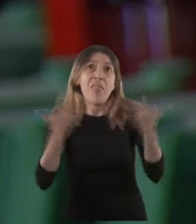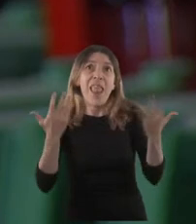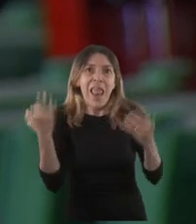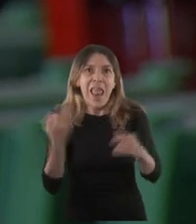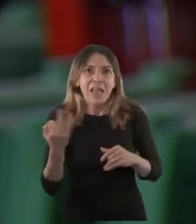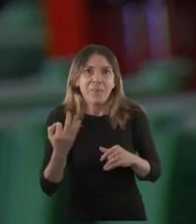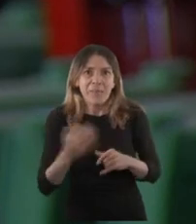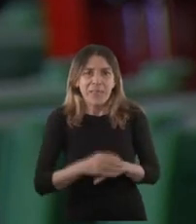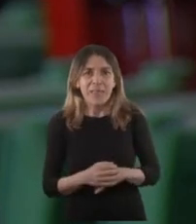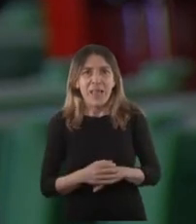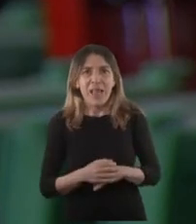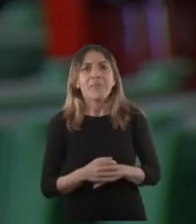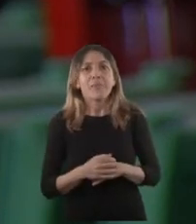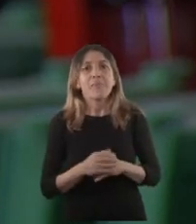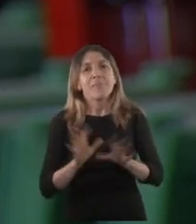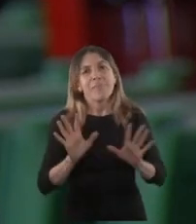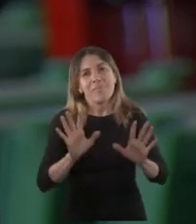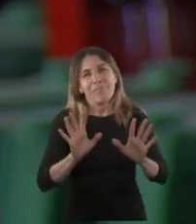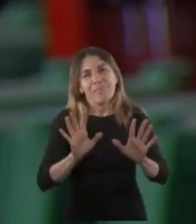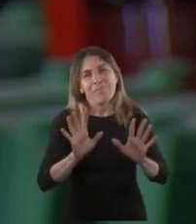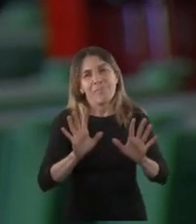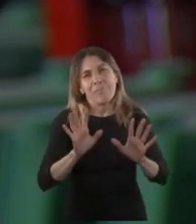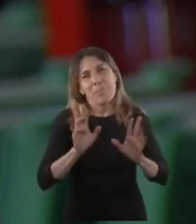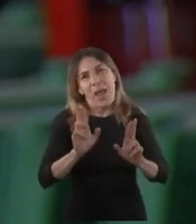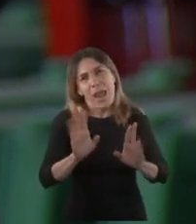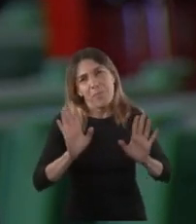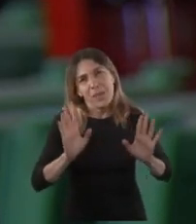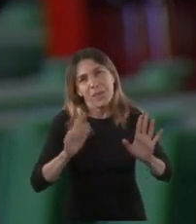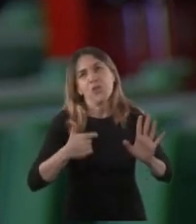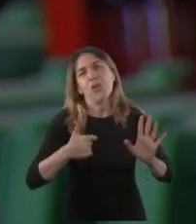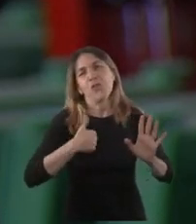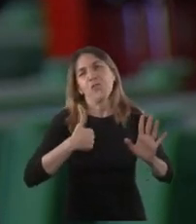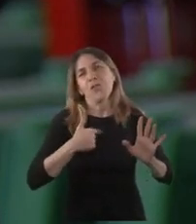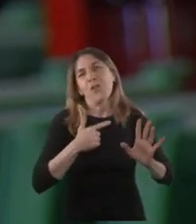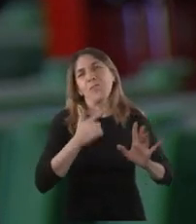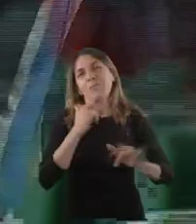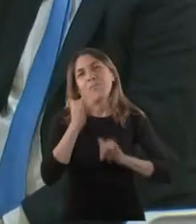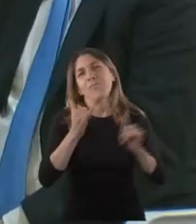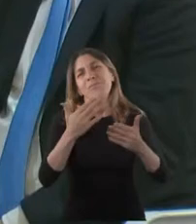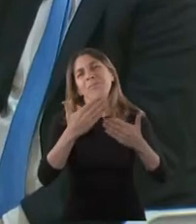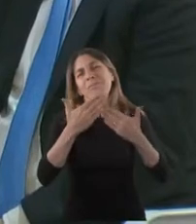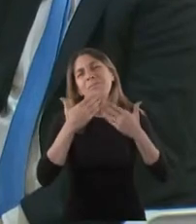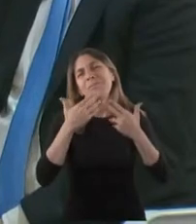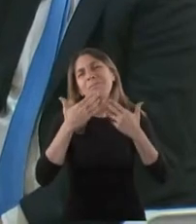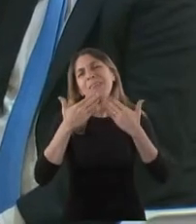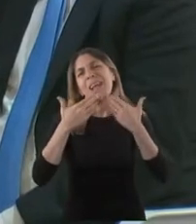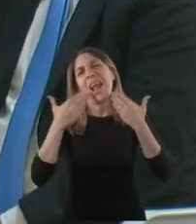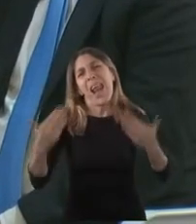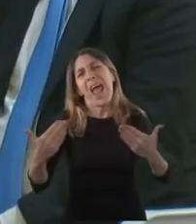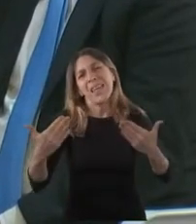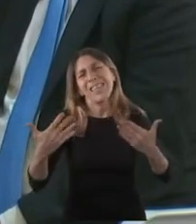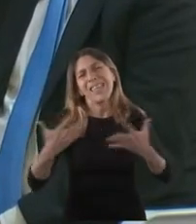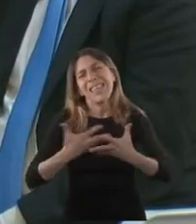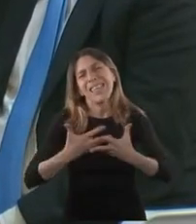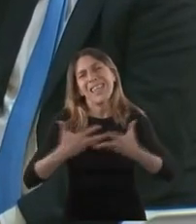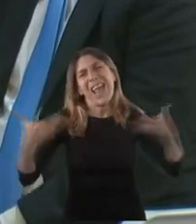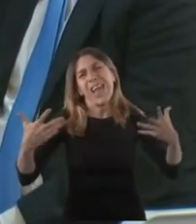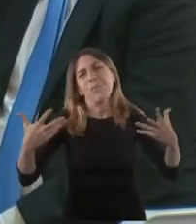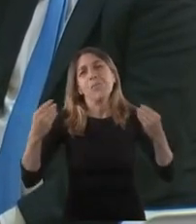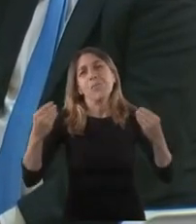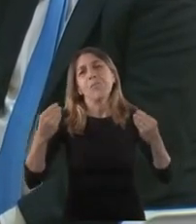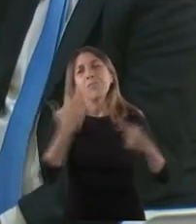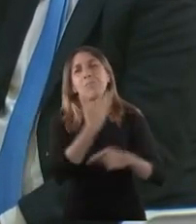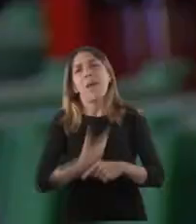especial y permítanme expresar mi enorme agradecimiento por la visita de